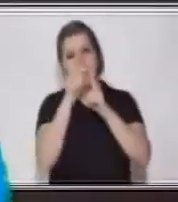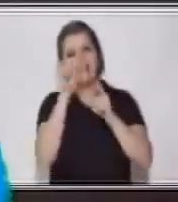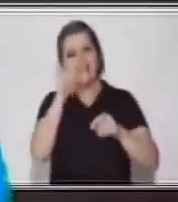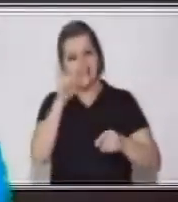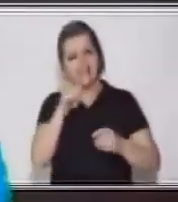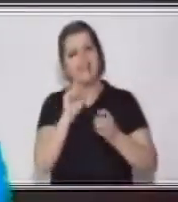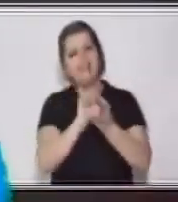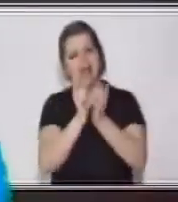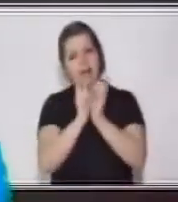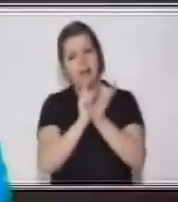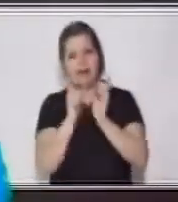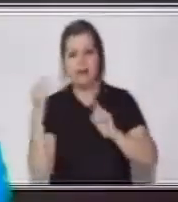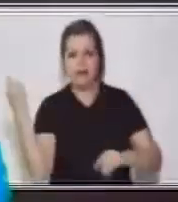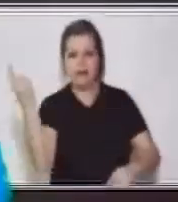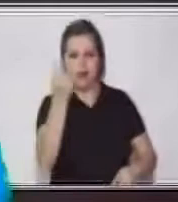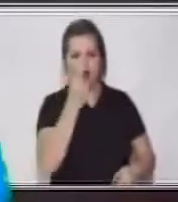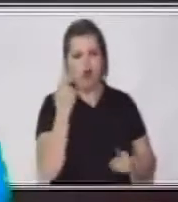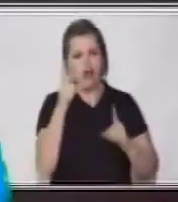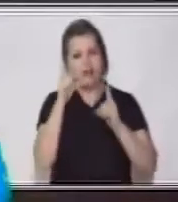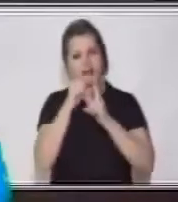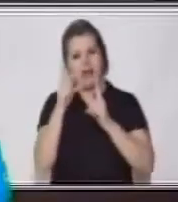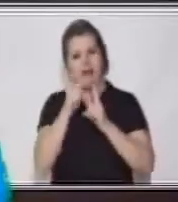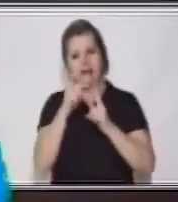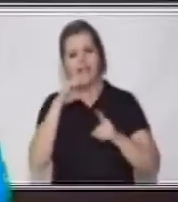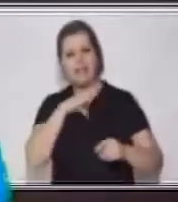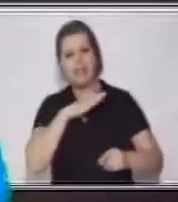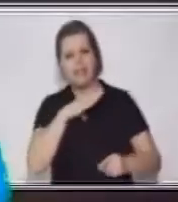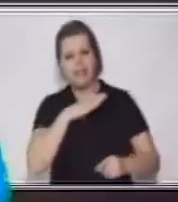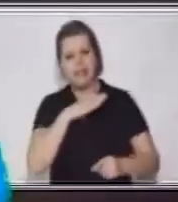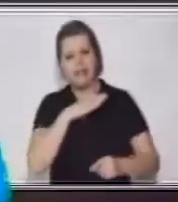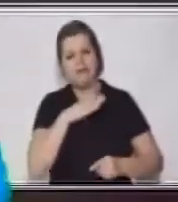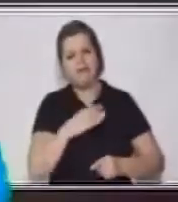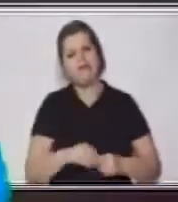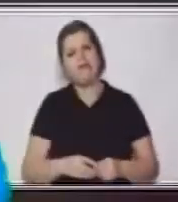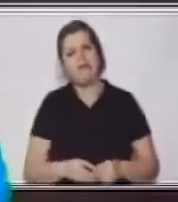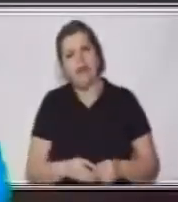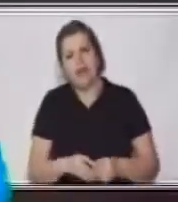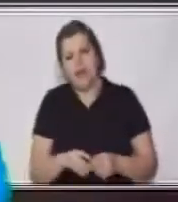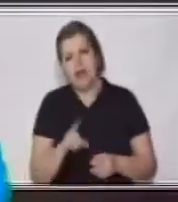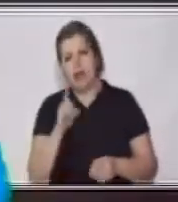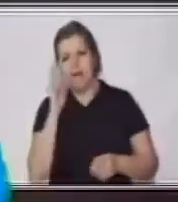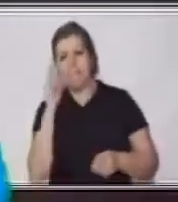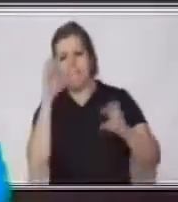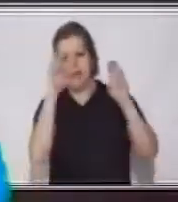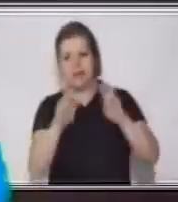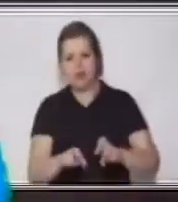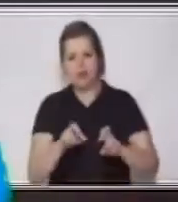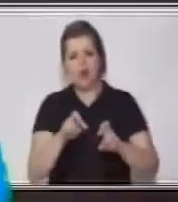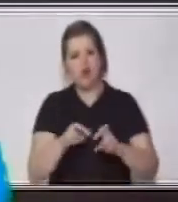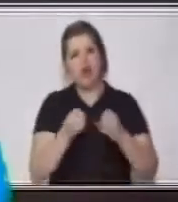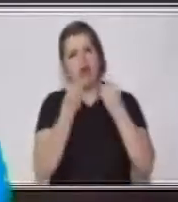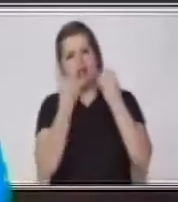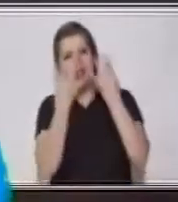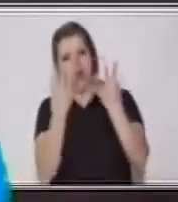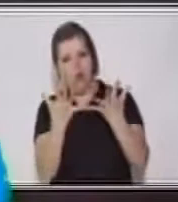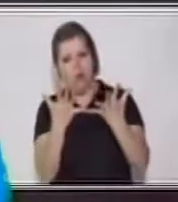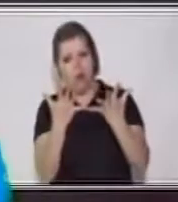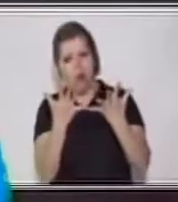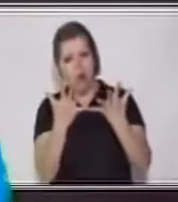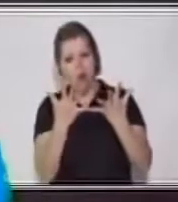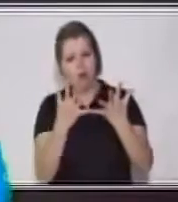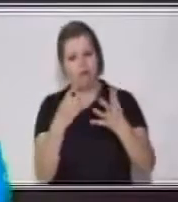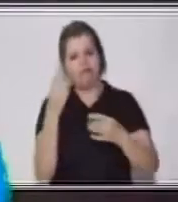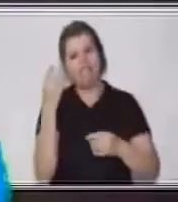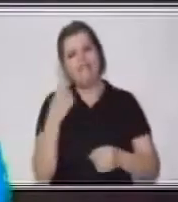estamos hablando de todas aquellas palabras que contienen género, número y persona. Y las palabras invariables van a